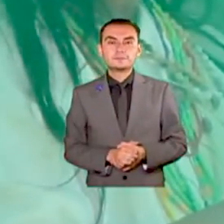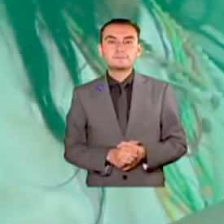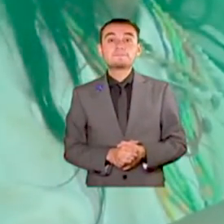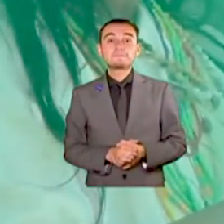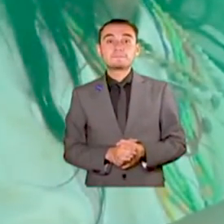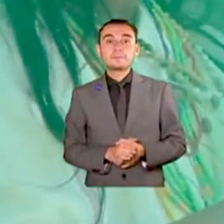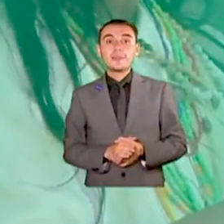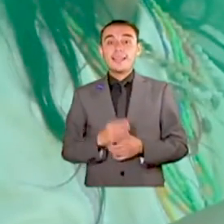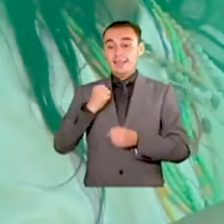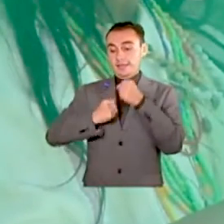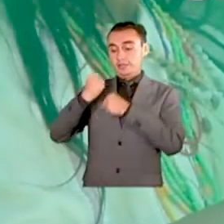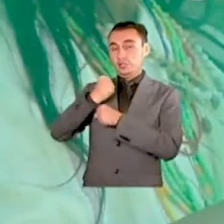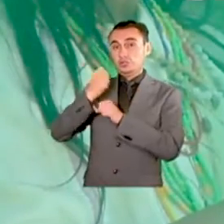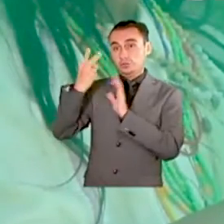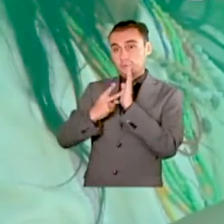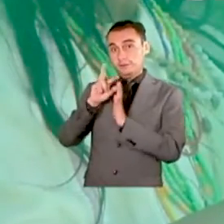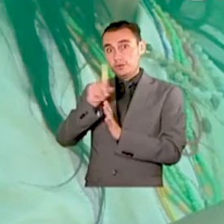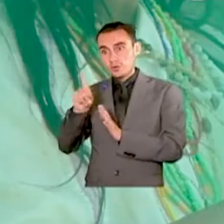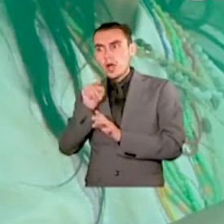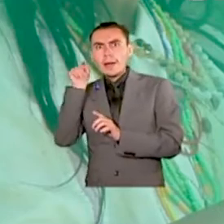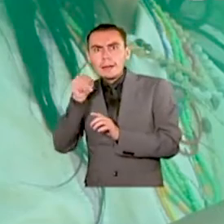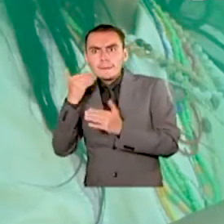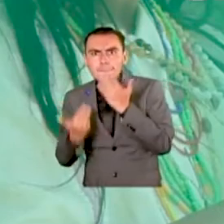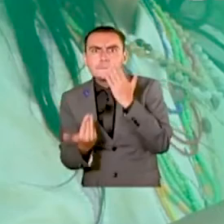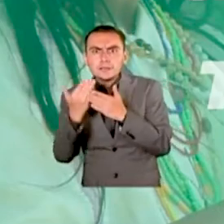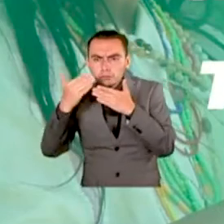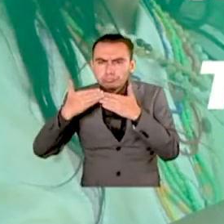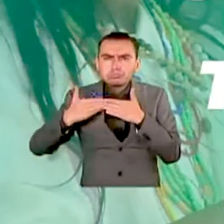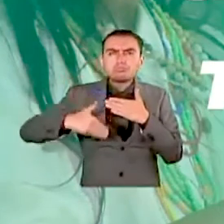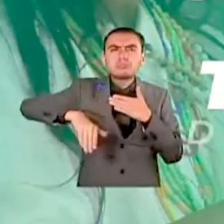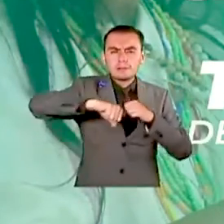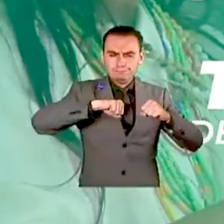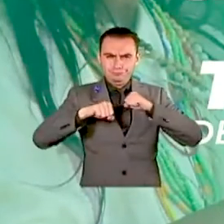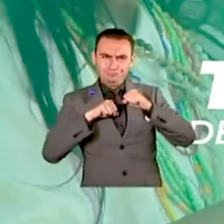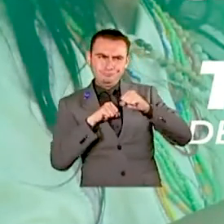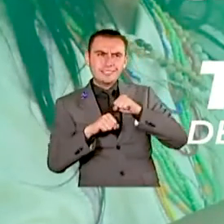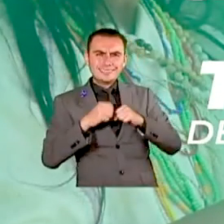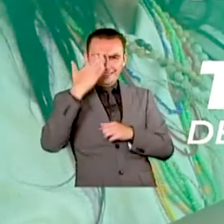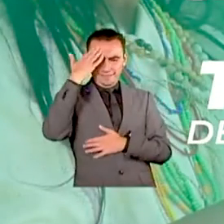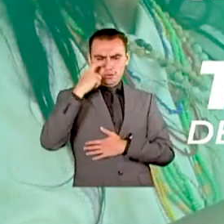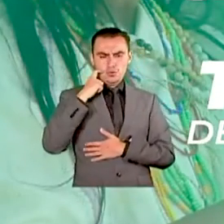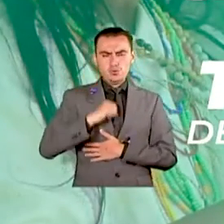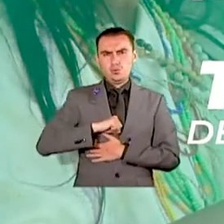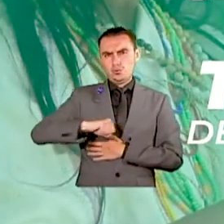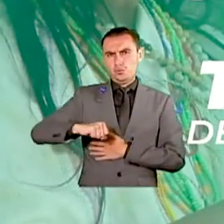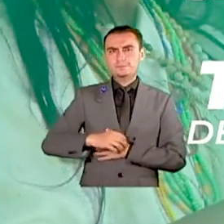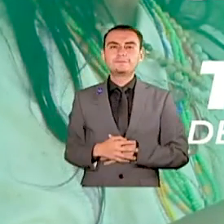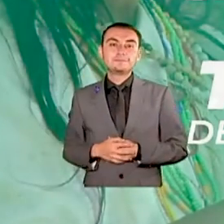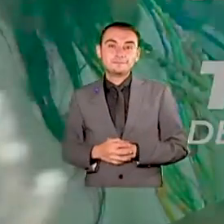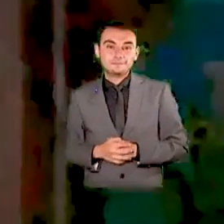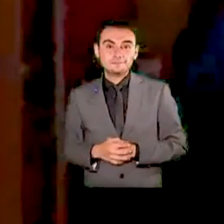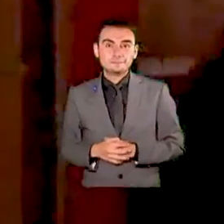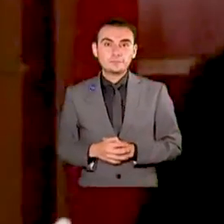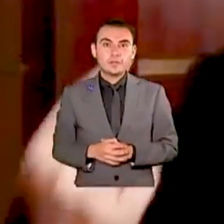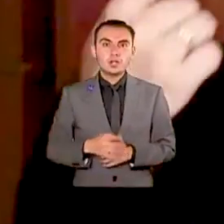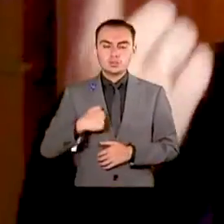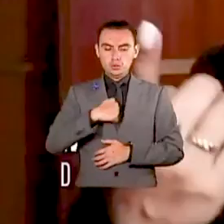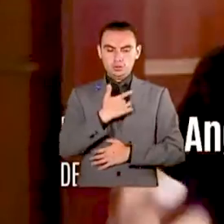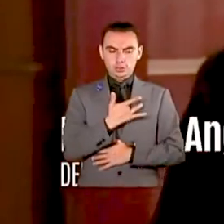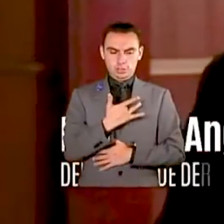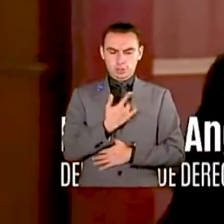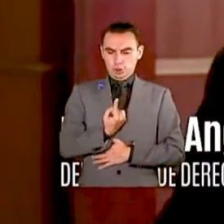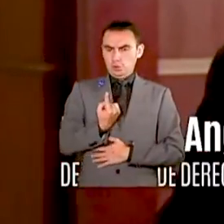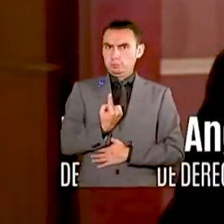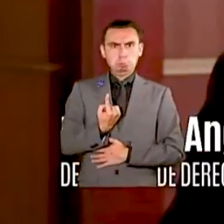A partir de 2021, los derechos humanos se convirtieron en un elemento transversal de nuestras misionalidades. Sentir que no estamos solas.